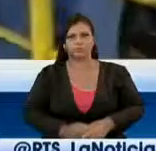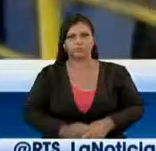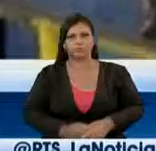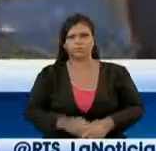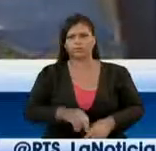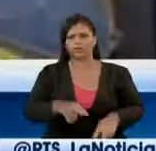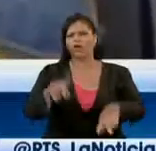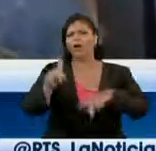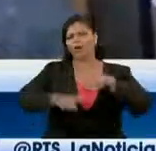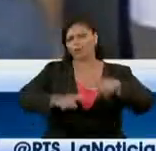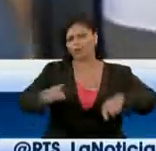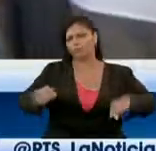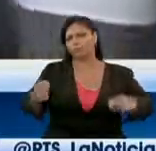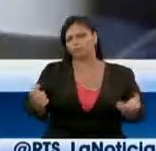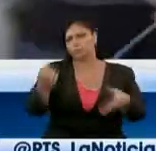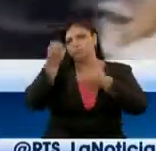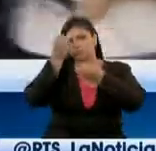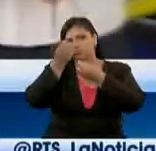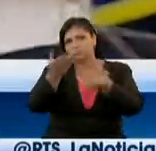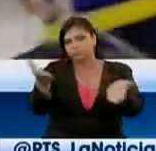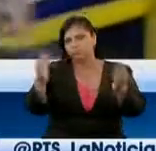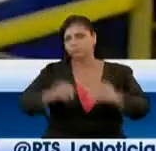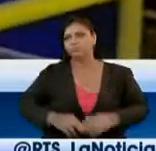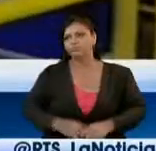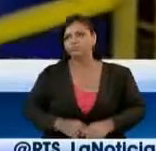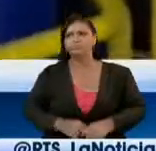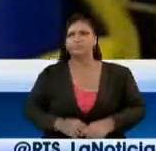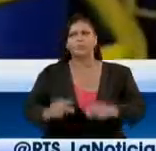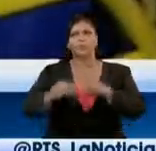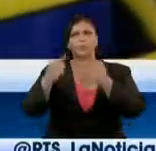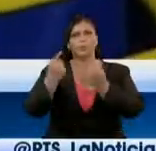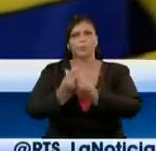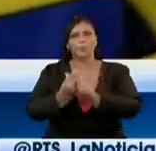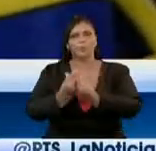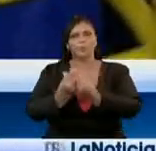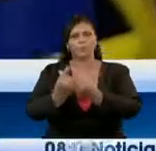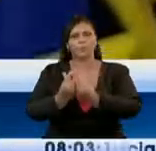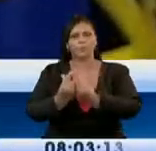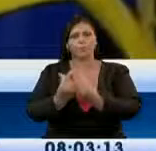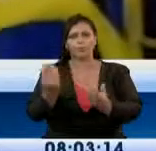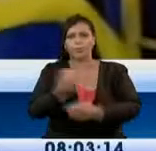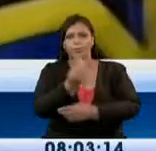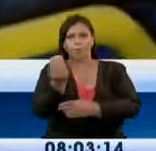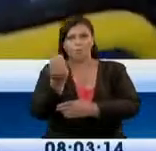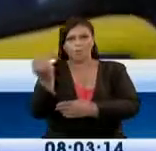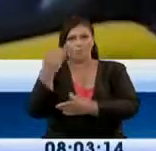estudiantes que, según ellos, llegan a partir del mediodía,